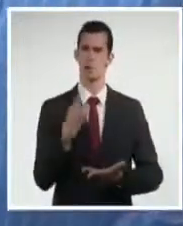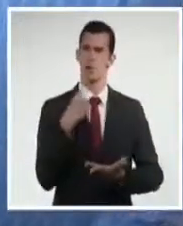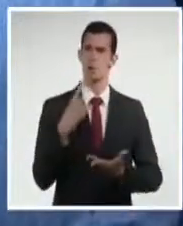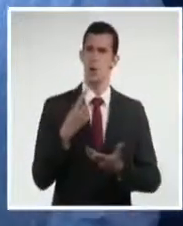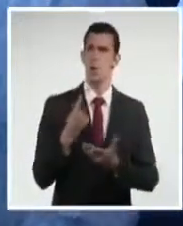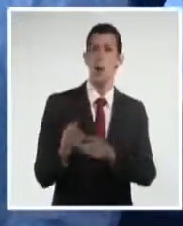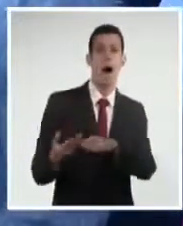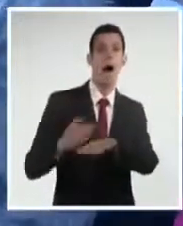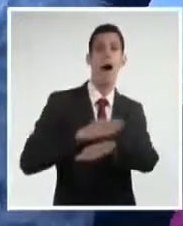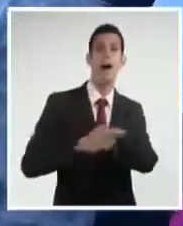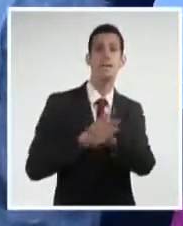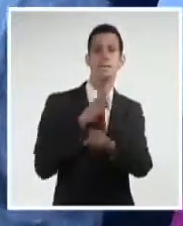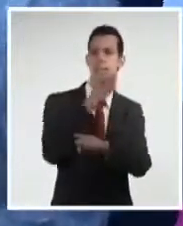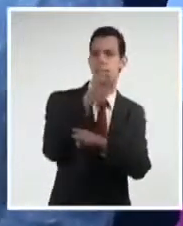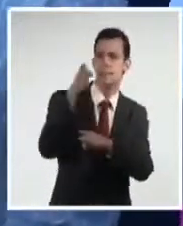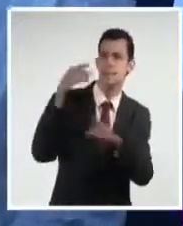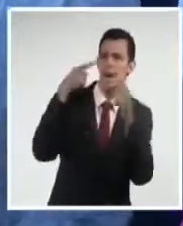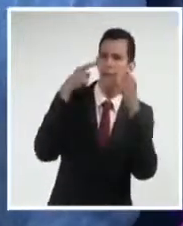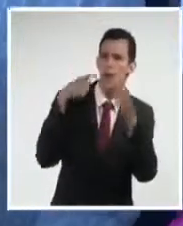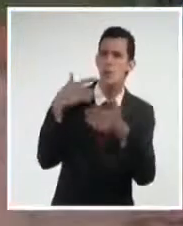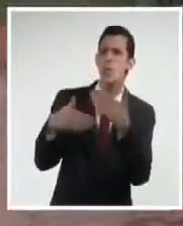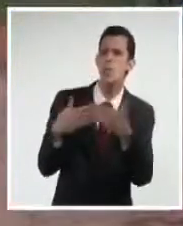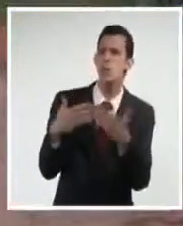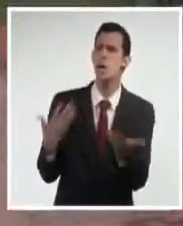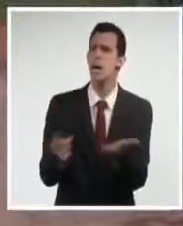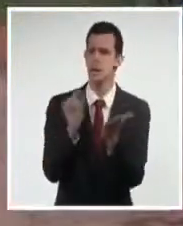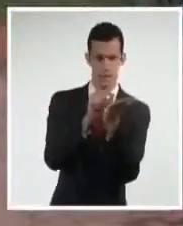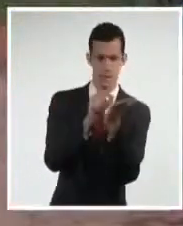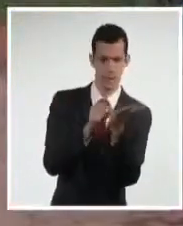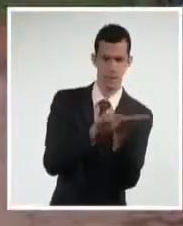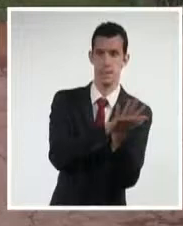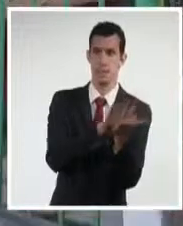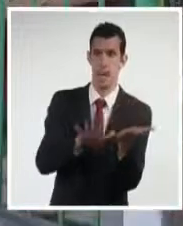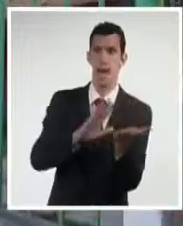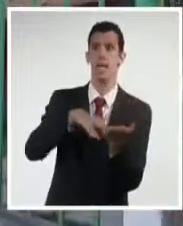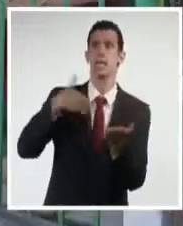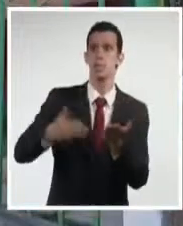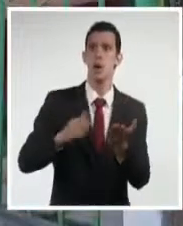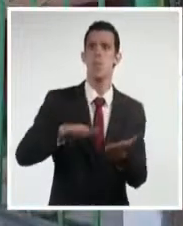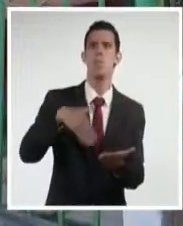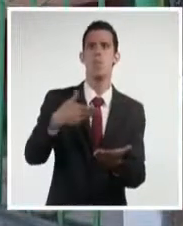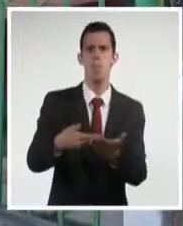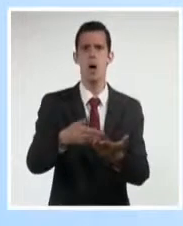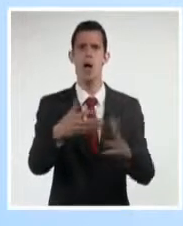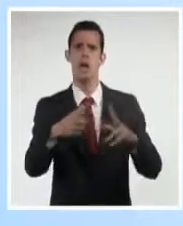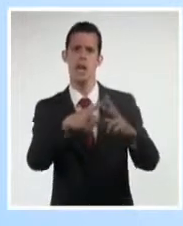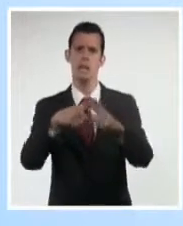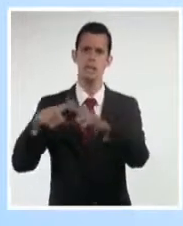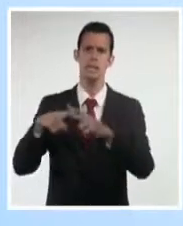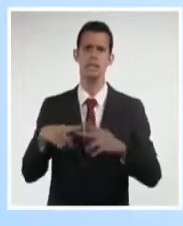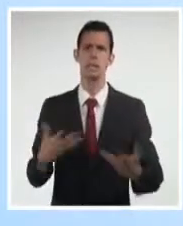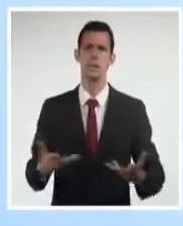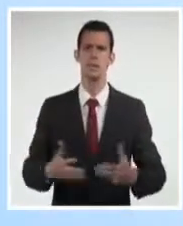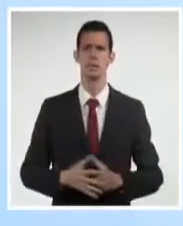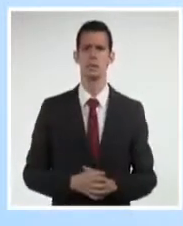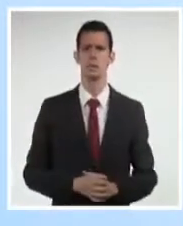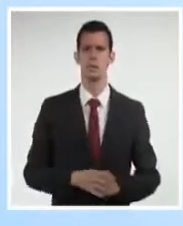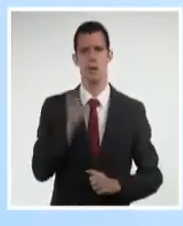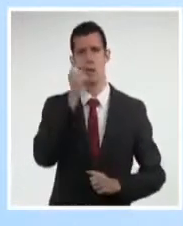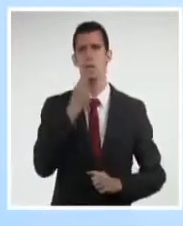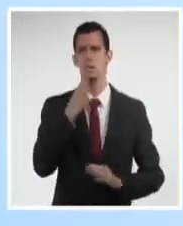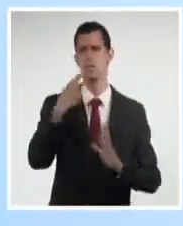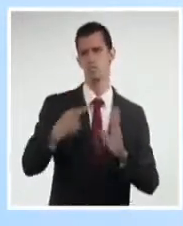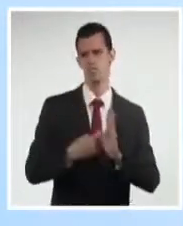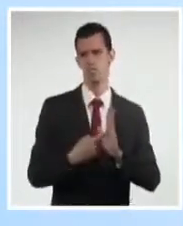comunidad. Sí, sí, es un diagnóstico. Díaz-Canel insistió en hacer sostenible la atención a las comunidades para evitar se acumulen